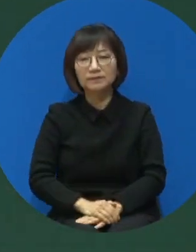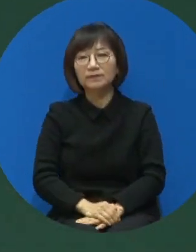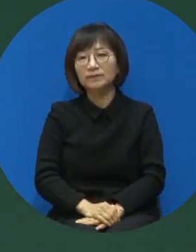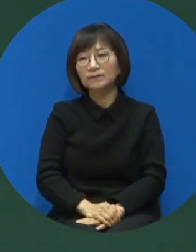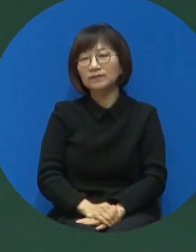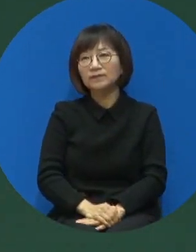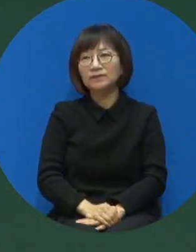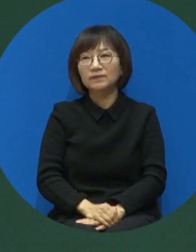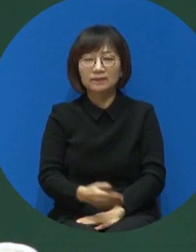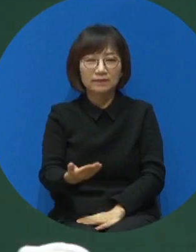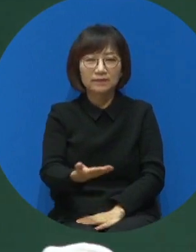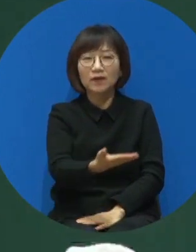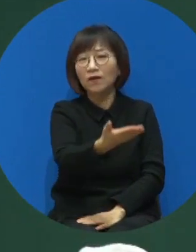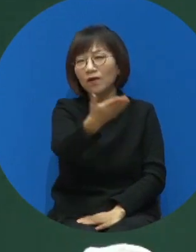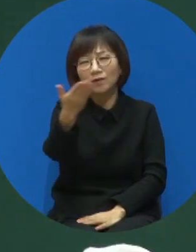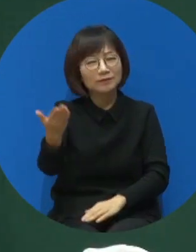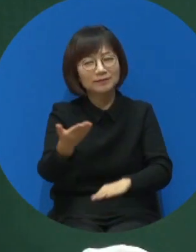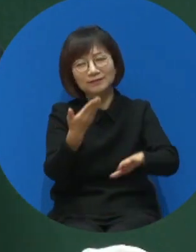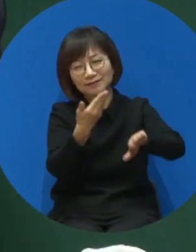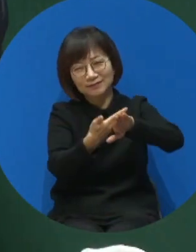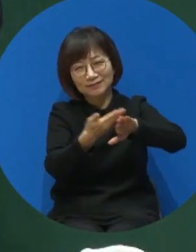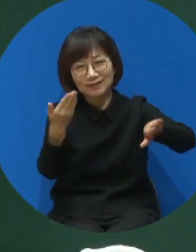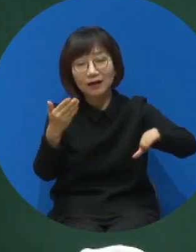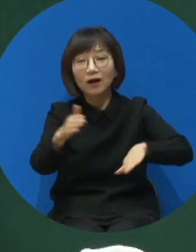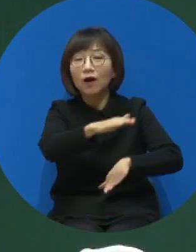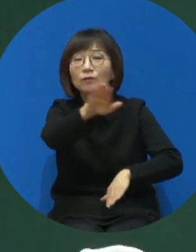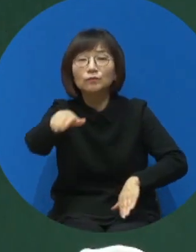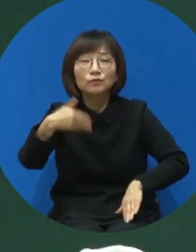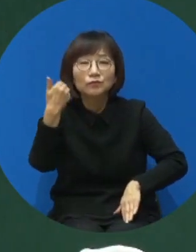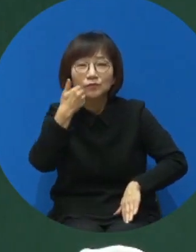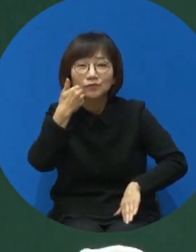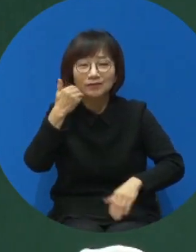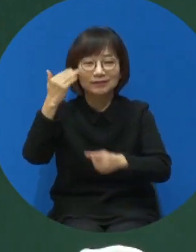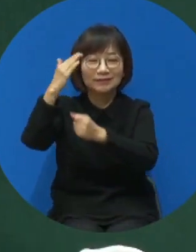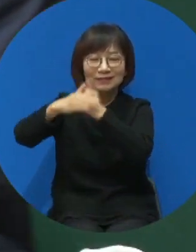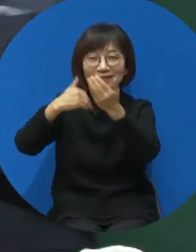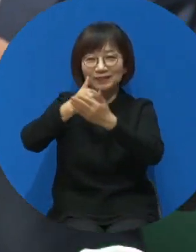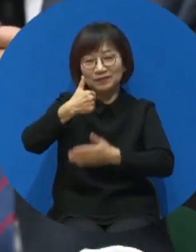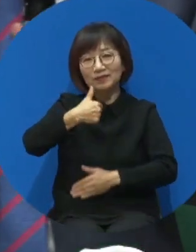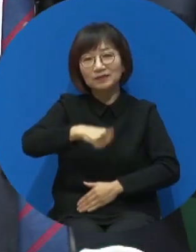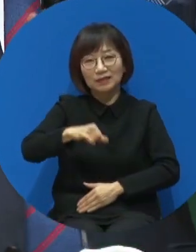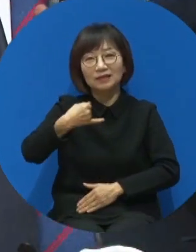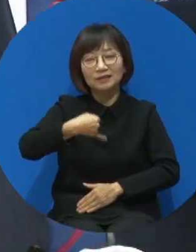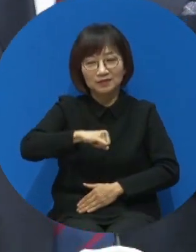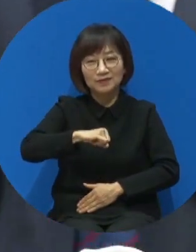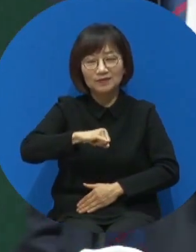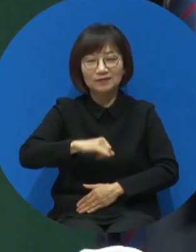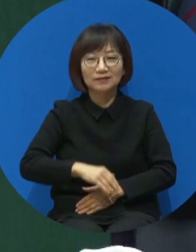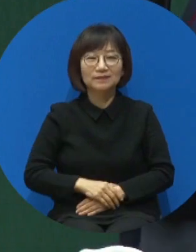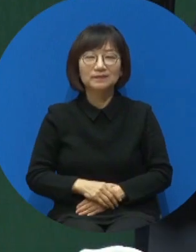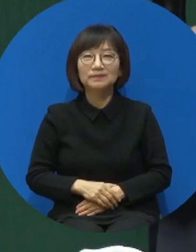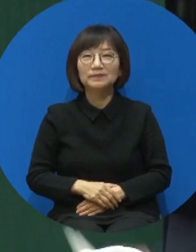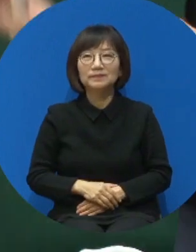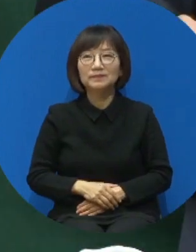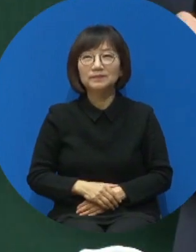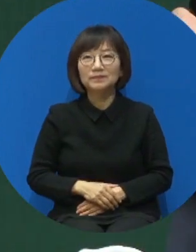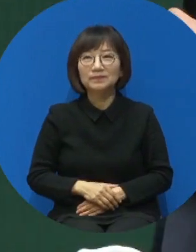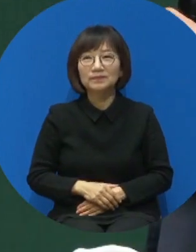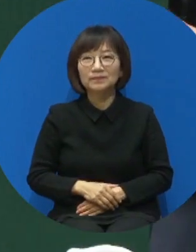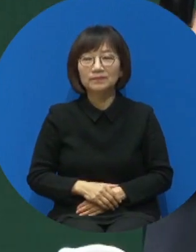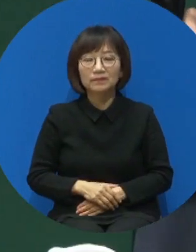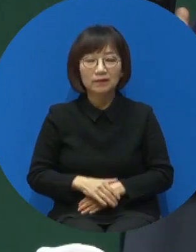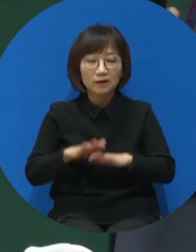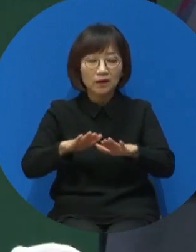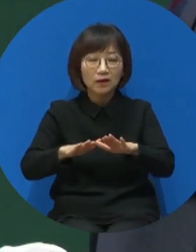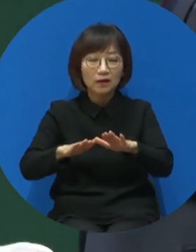lóbulo harland sanders ustedes son hijos de dios wall com ser extra